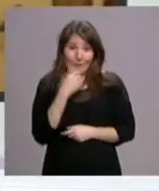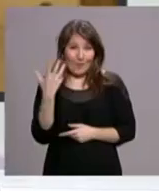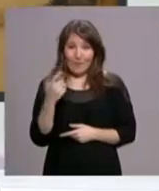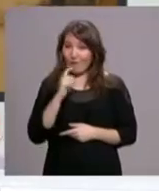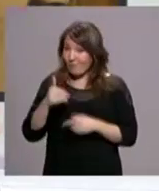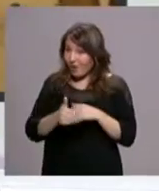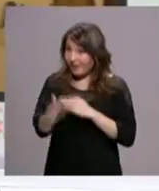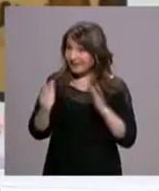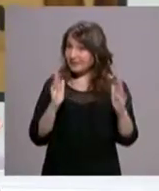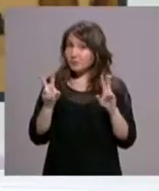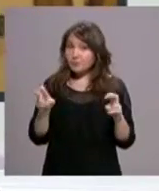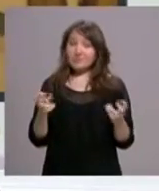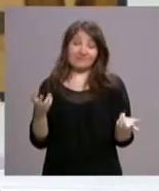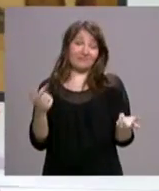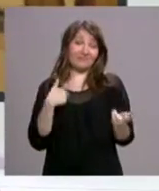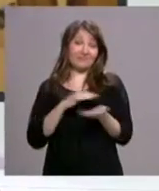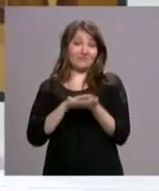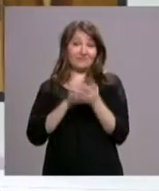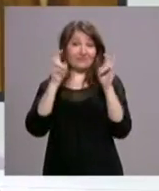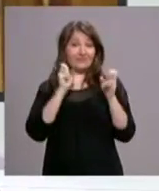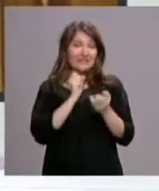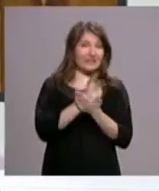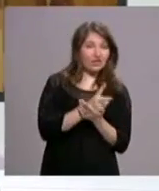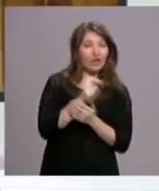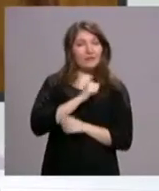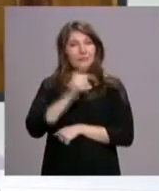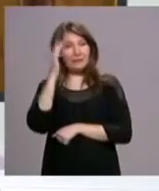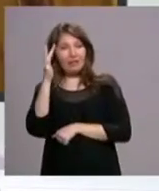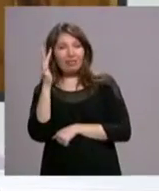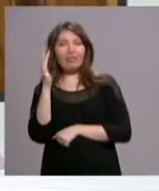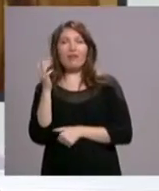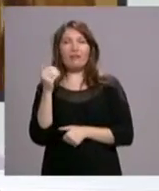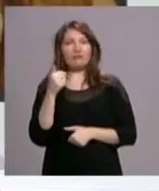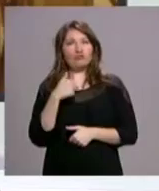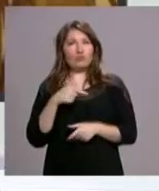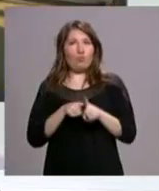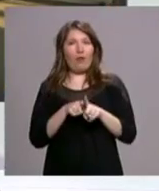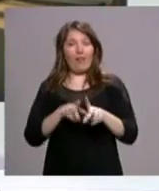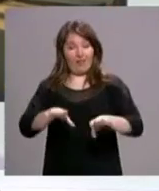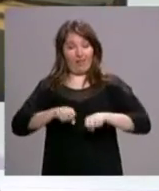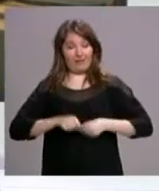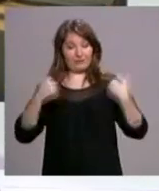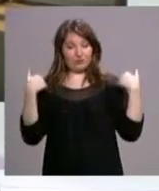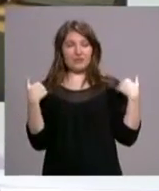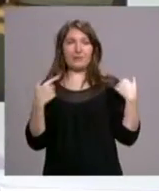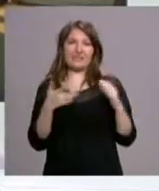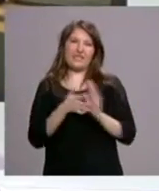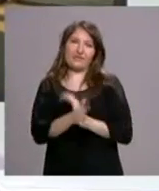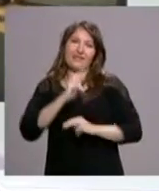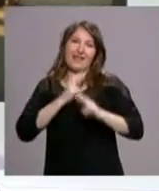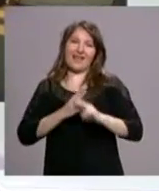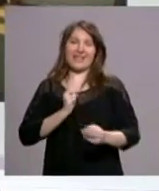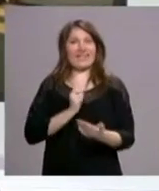Pues hablando de retos y esperanzas, la afronto como un reto de trabajar en equipo con